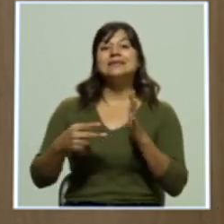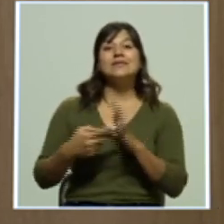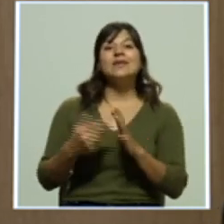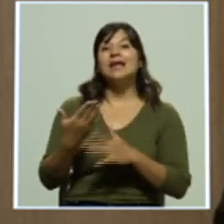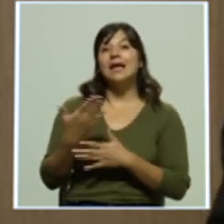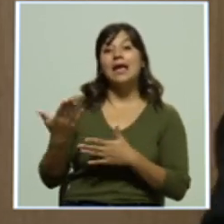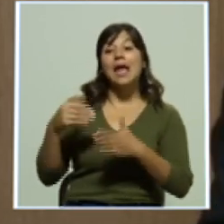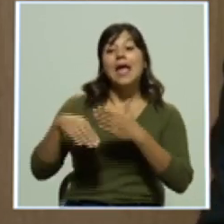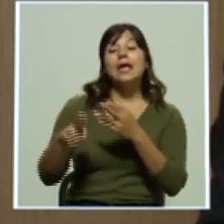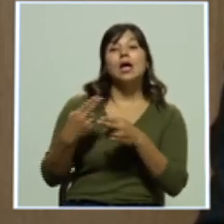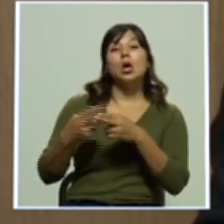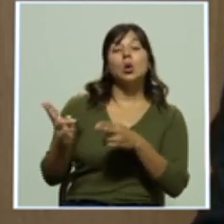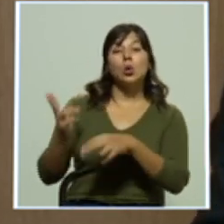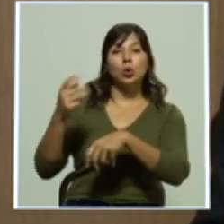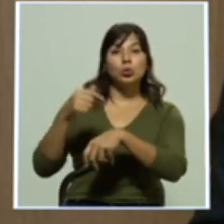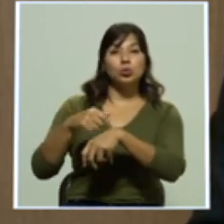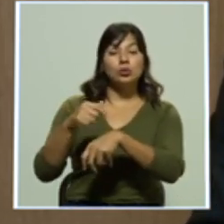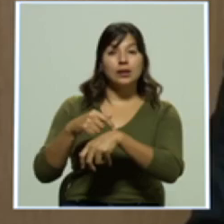en el corto plazo